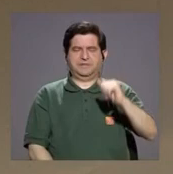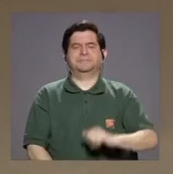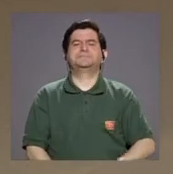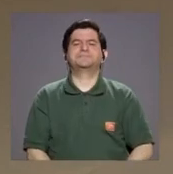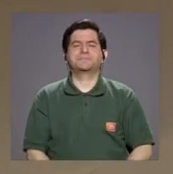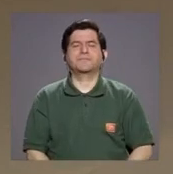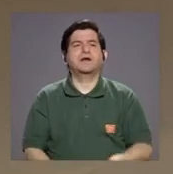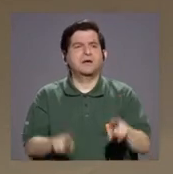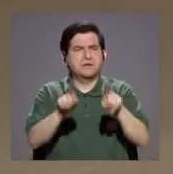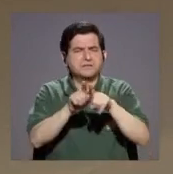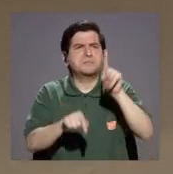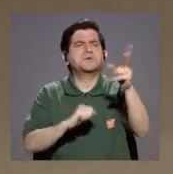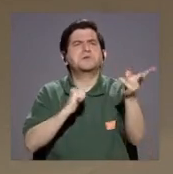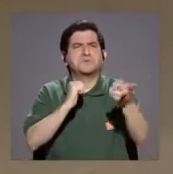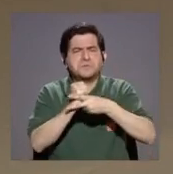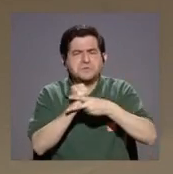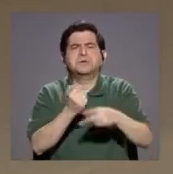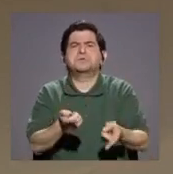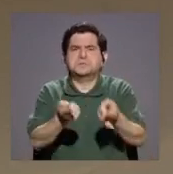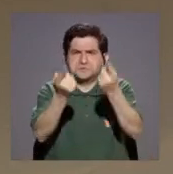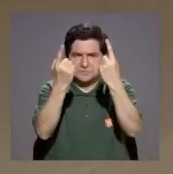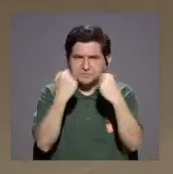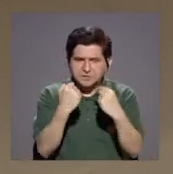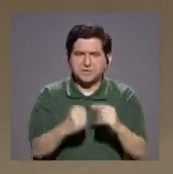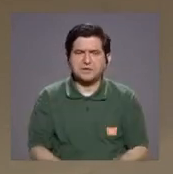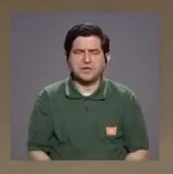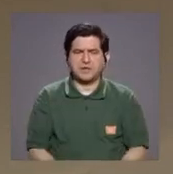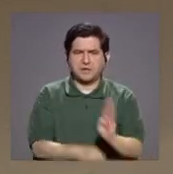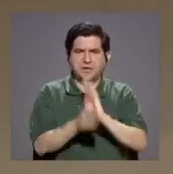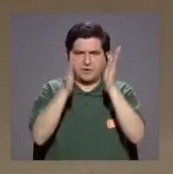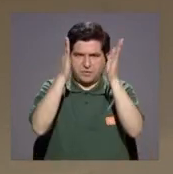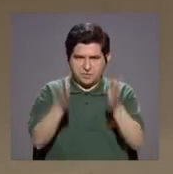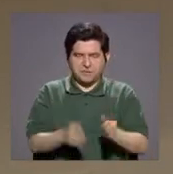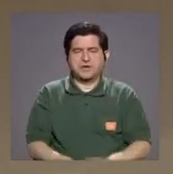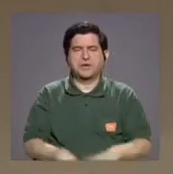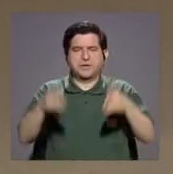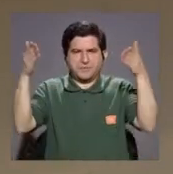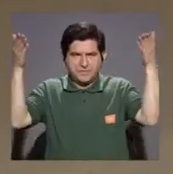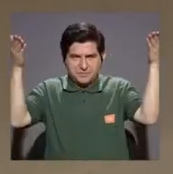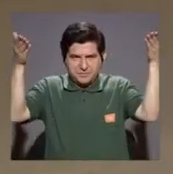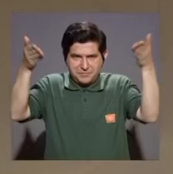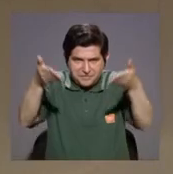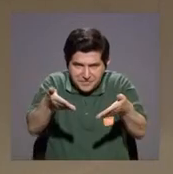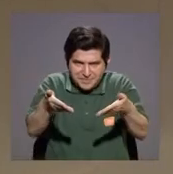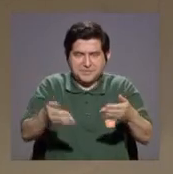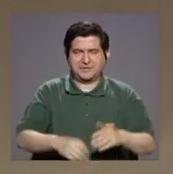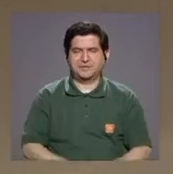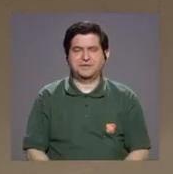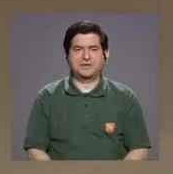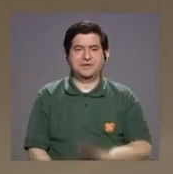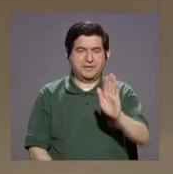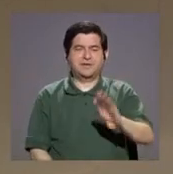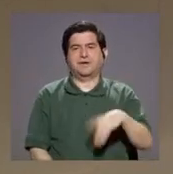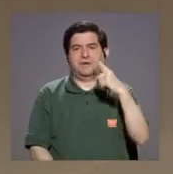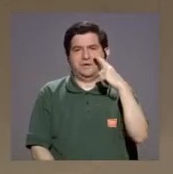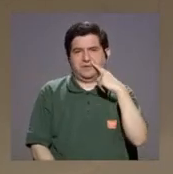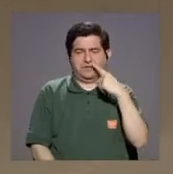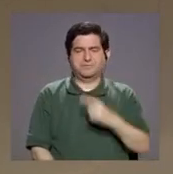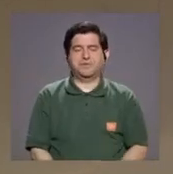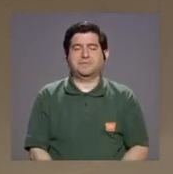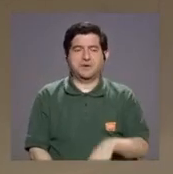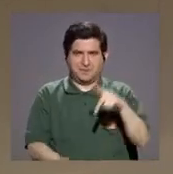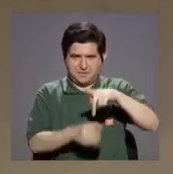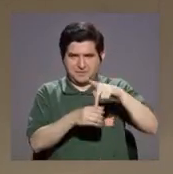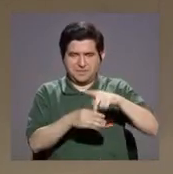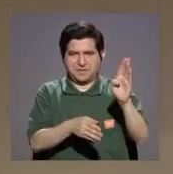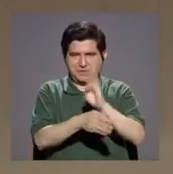estuvo alguna vez como banquero que le daba la bienvenida a su padre que se hizo banquero